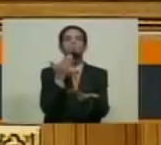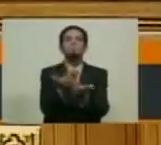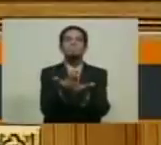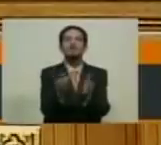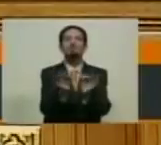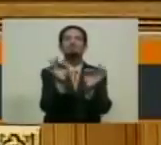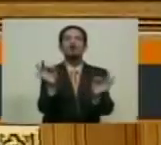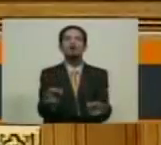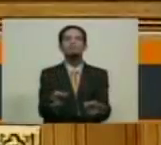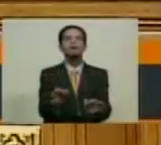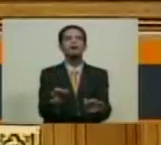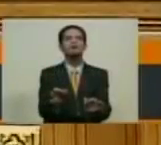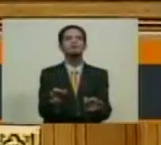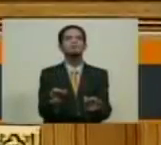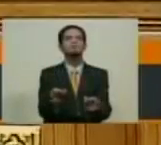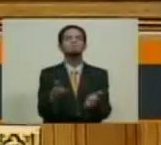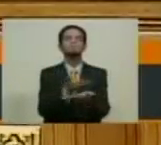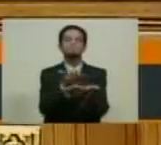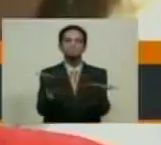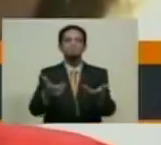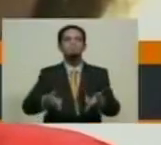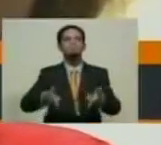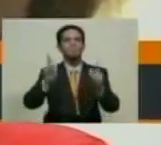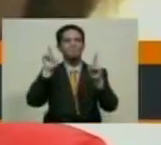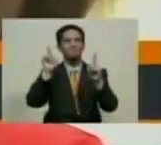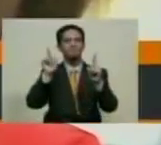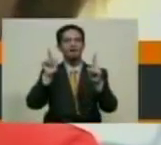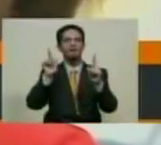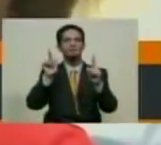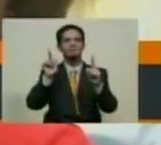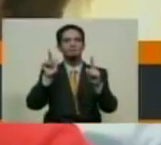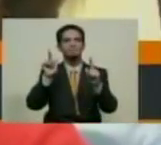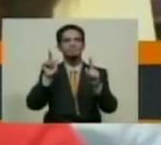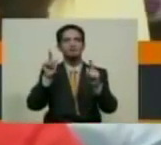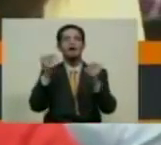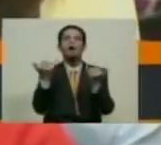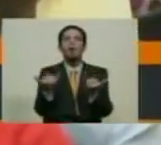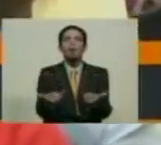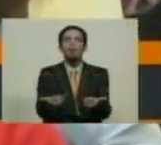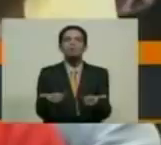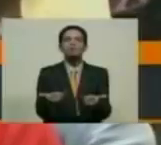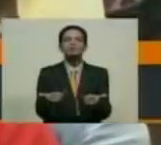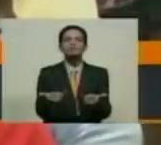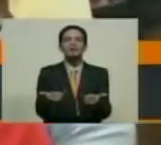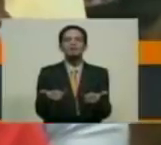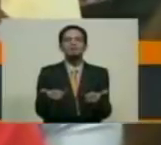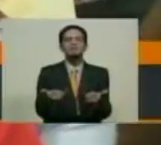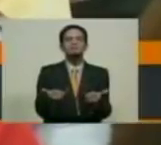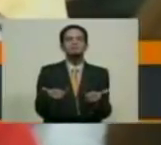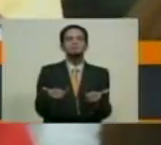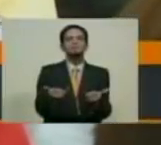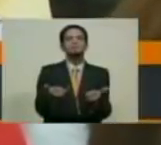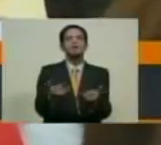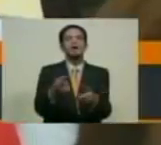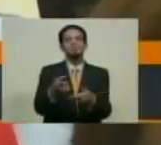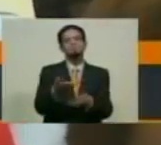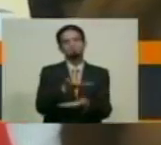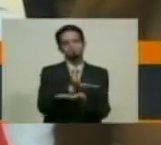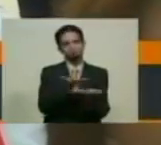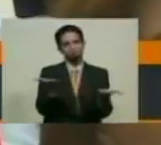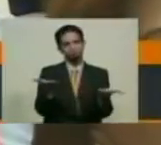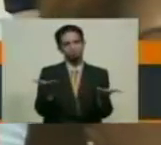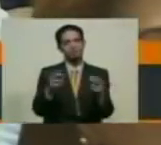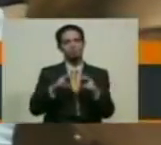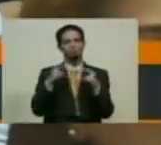la solicitud formal que sea concedido este permiso temporal, como todos los permisos que ha concedido la Asamblea Nacional